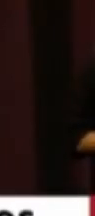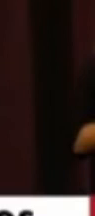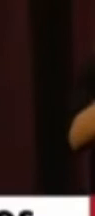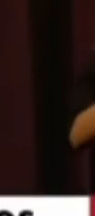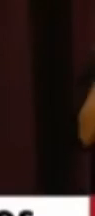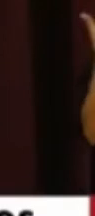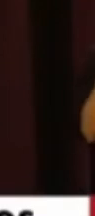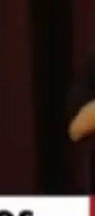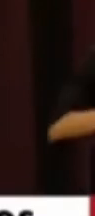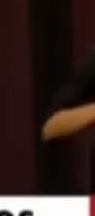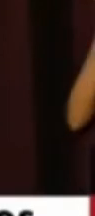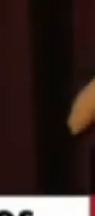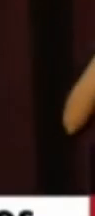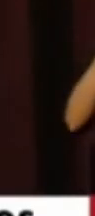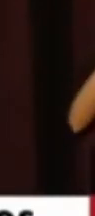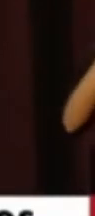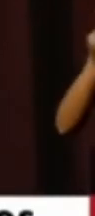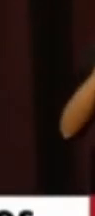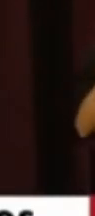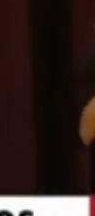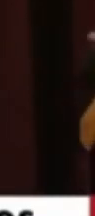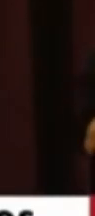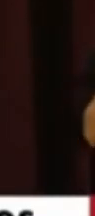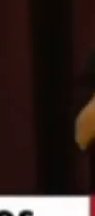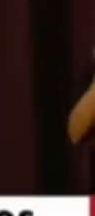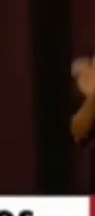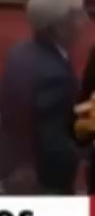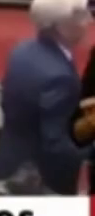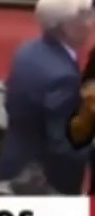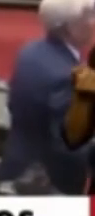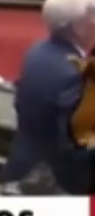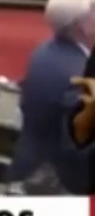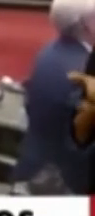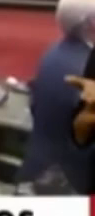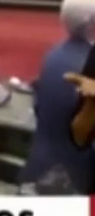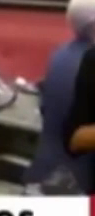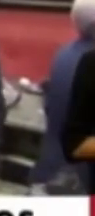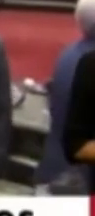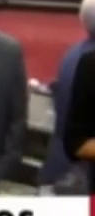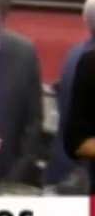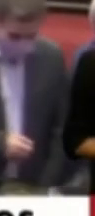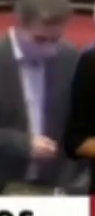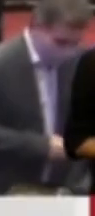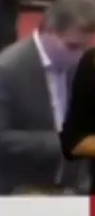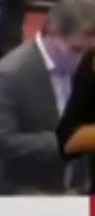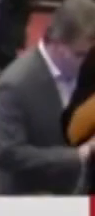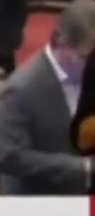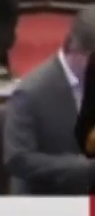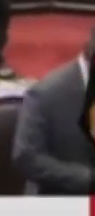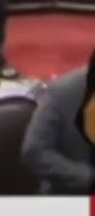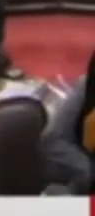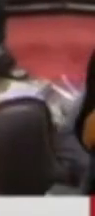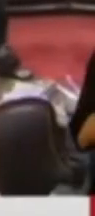Heller, para ver si acepta las modificaciones propuestas por el diputado Huelvach. Sí, presidente, acepto